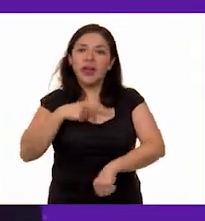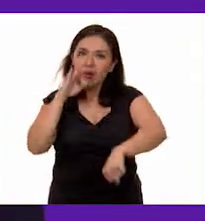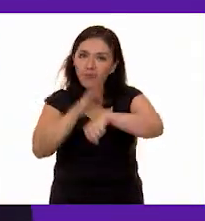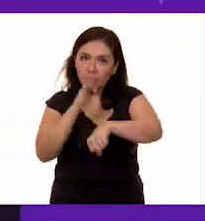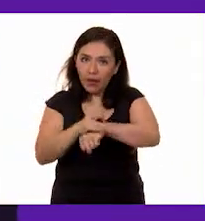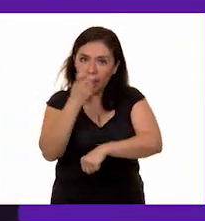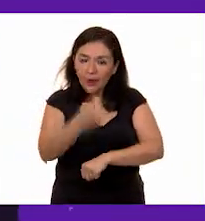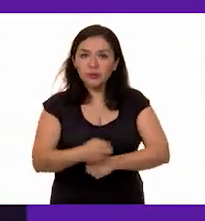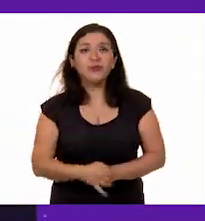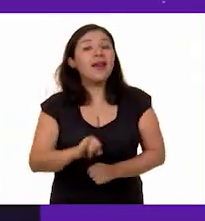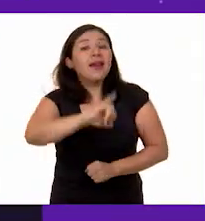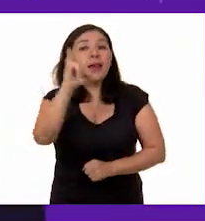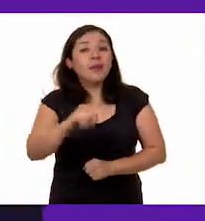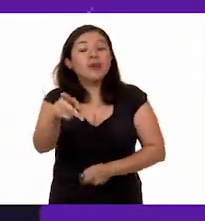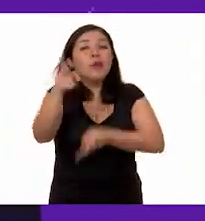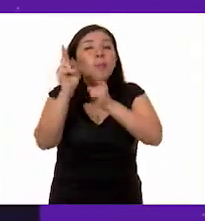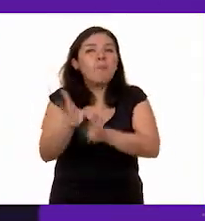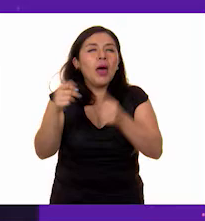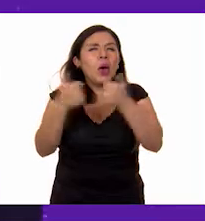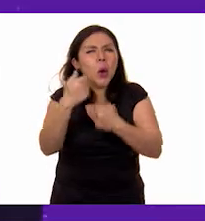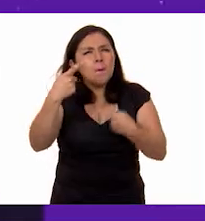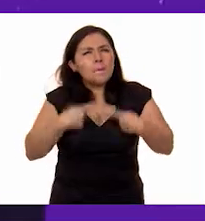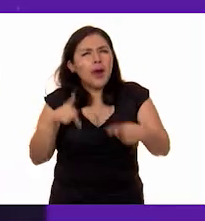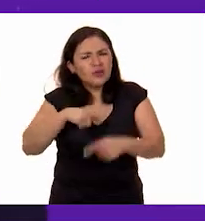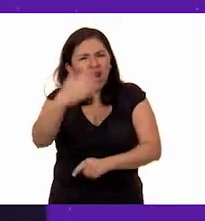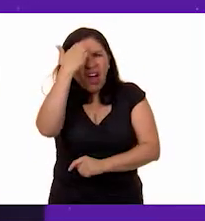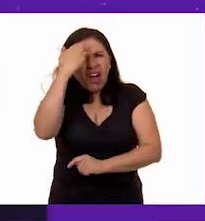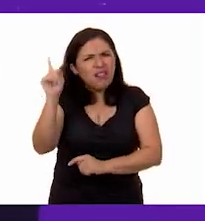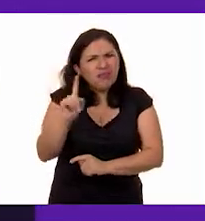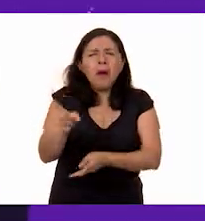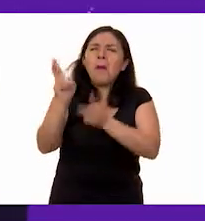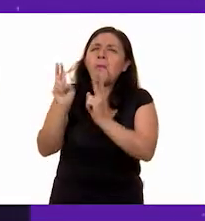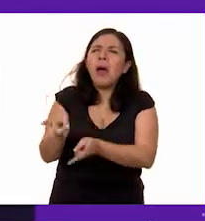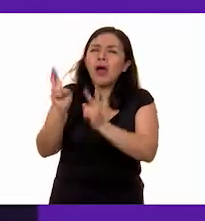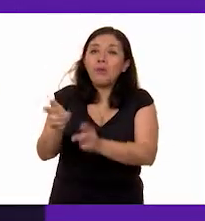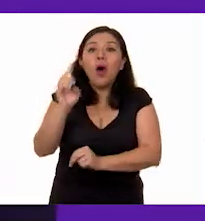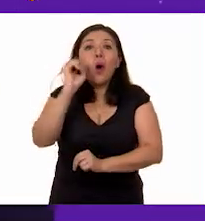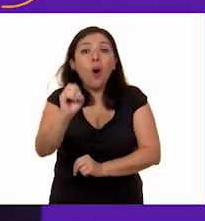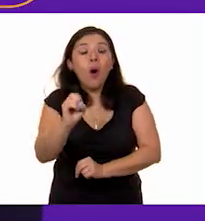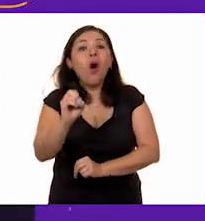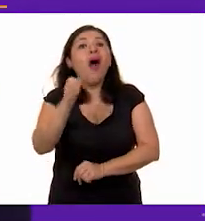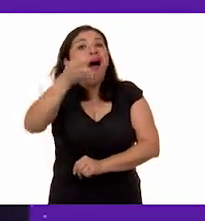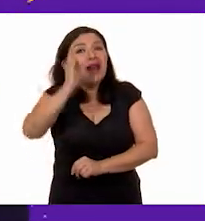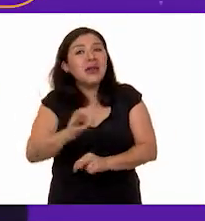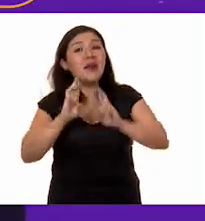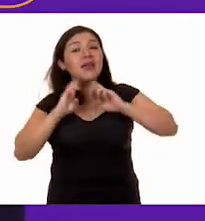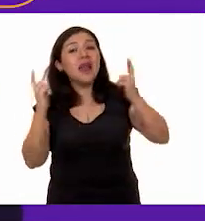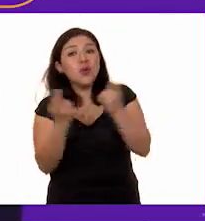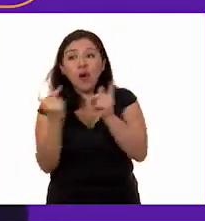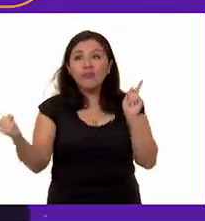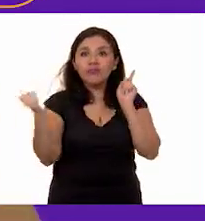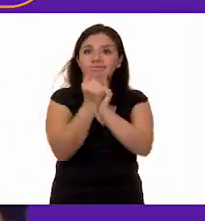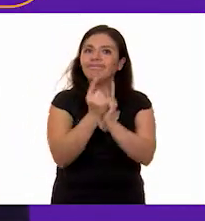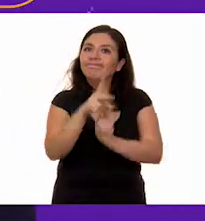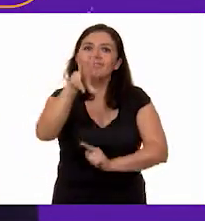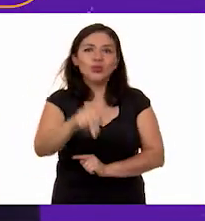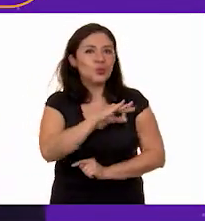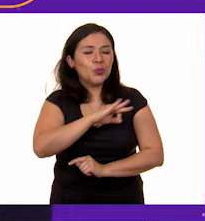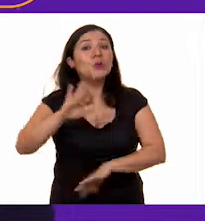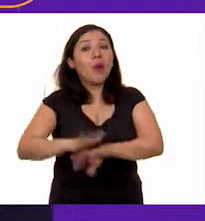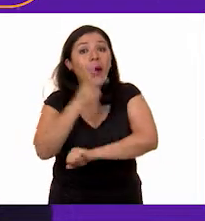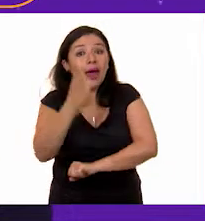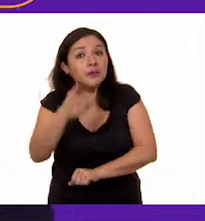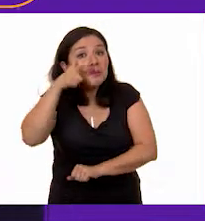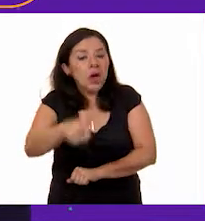protegerla. Nunca platiques con personas que no conozcas y mucho menos aceptes reunirte con ellas, ya que